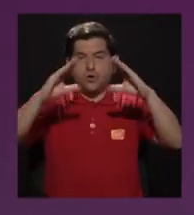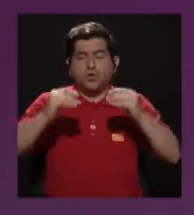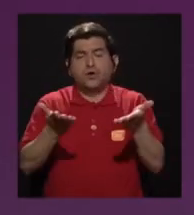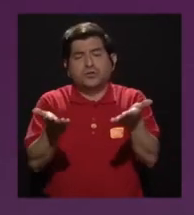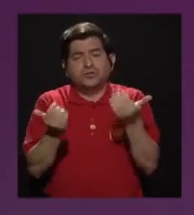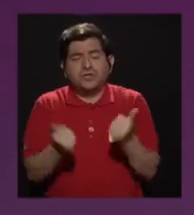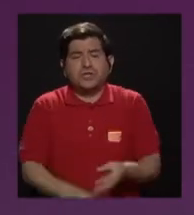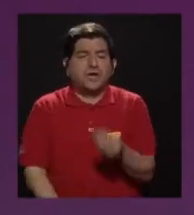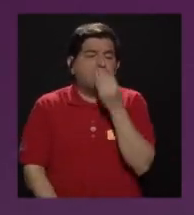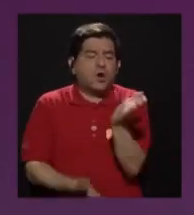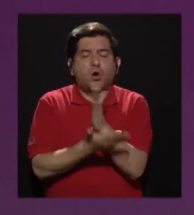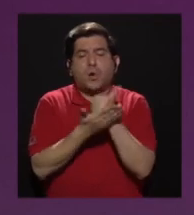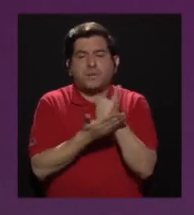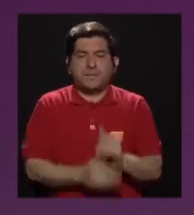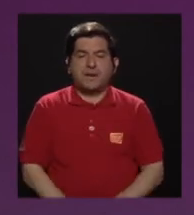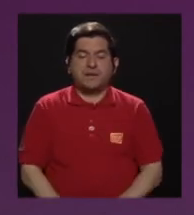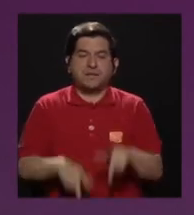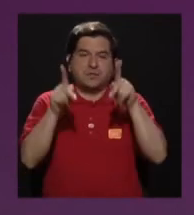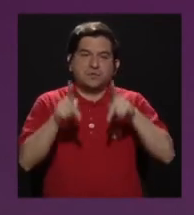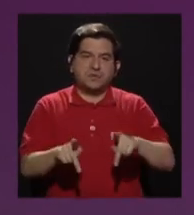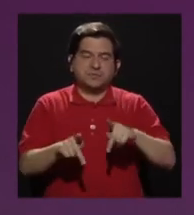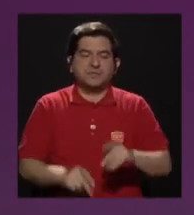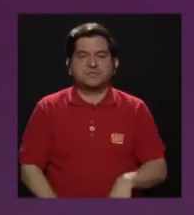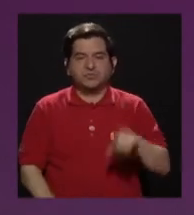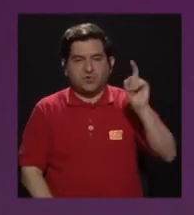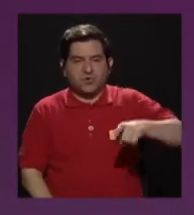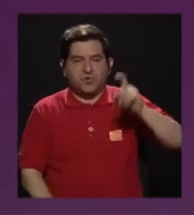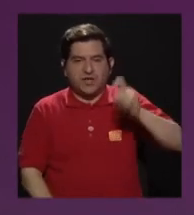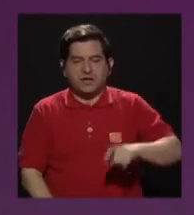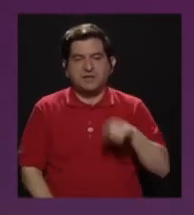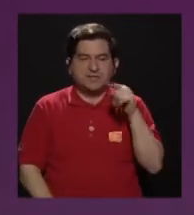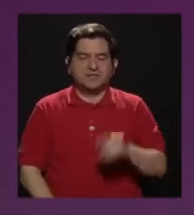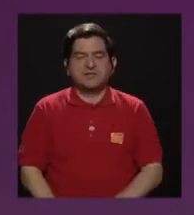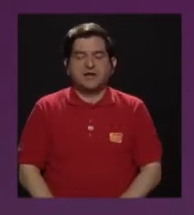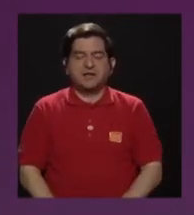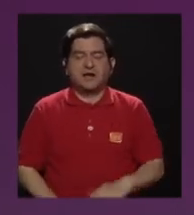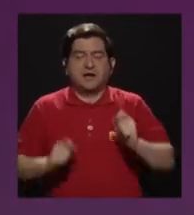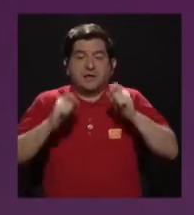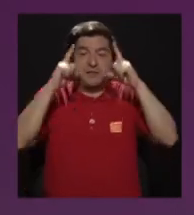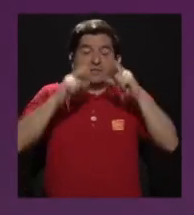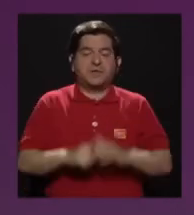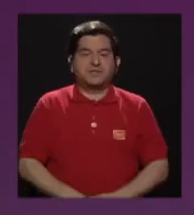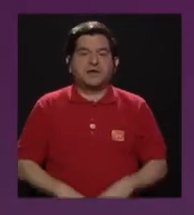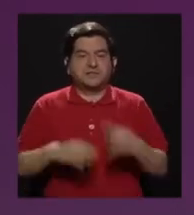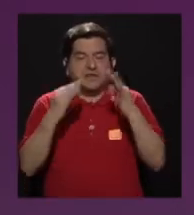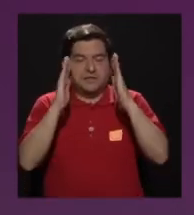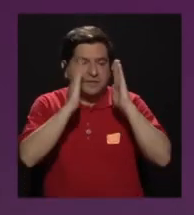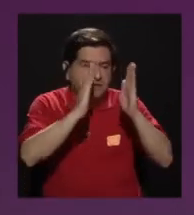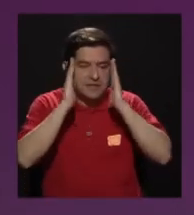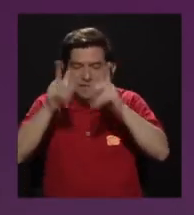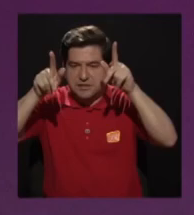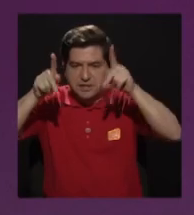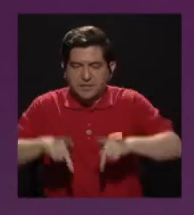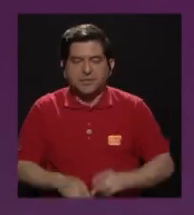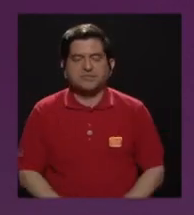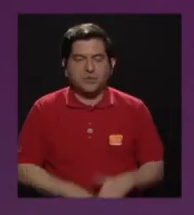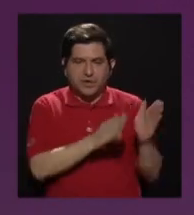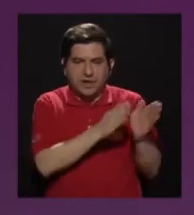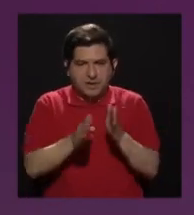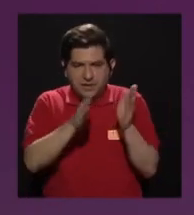quieren comer algo, entonces la trabajadora doméstica tiene que levantarse a preparar los alimentos o atender a las personas y